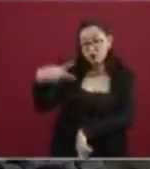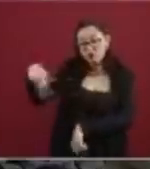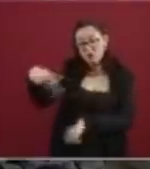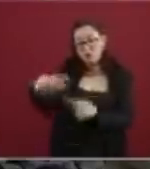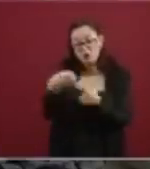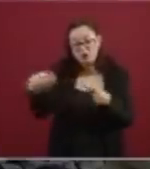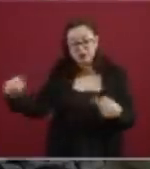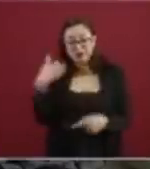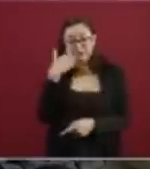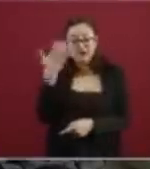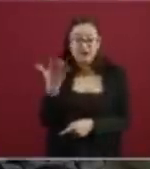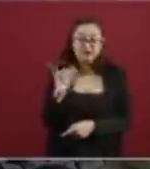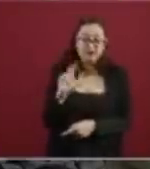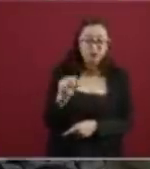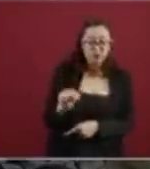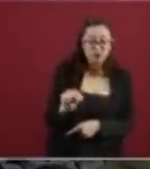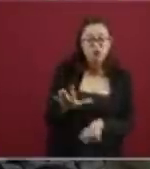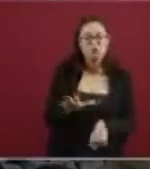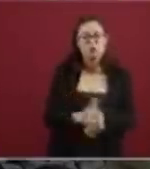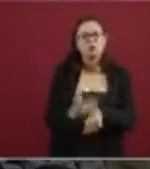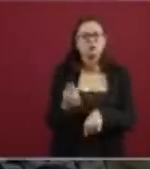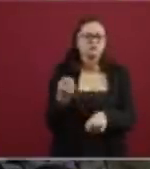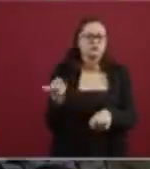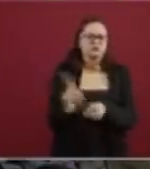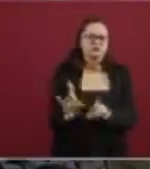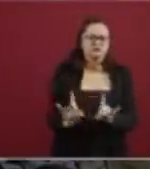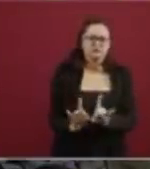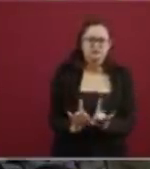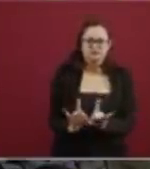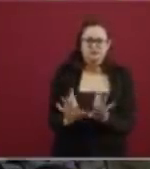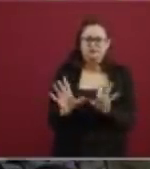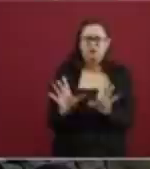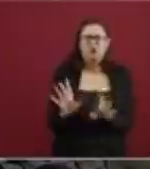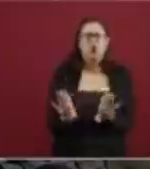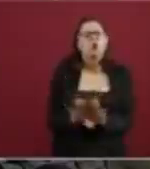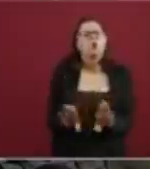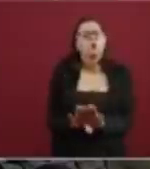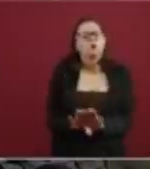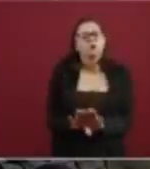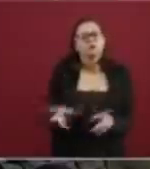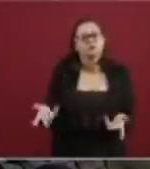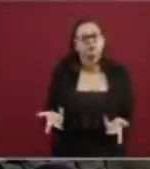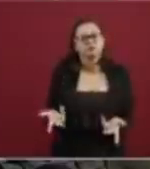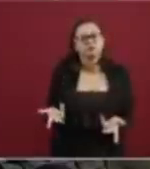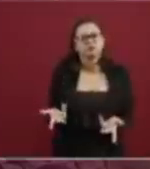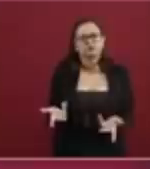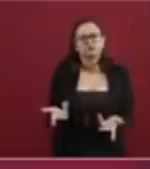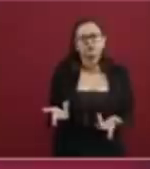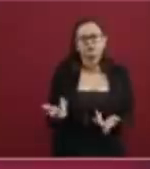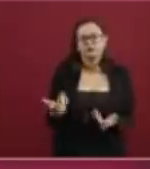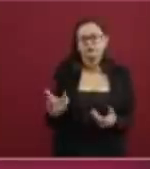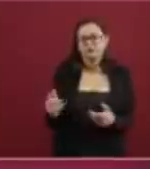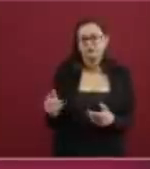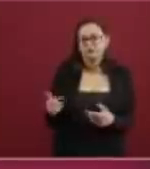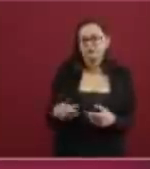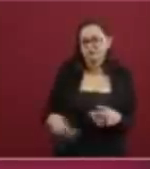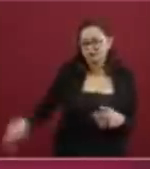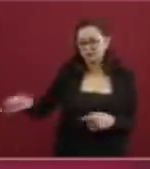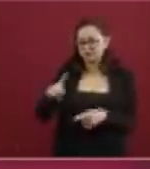surge luego de una represión a